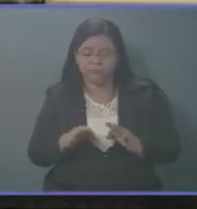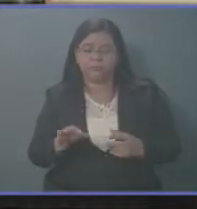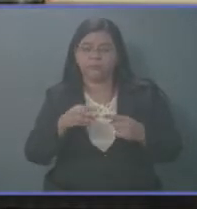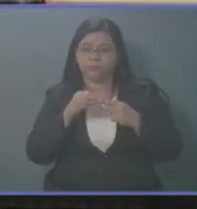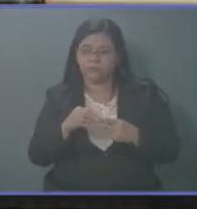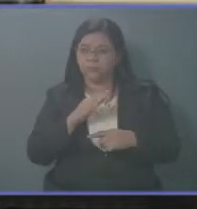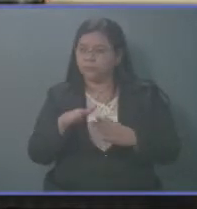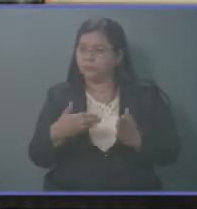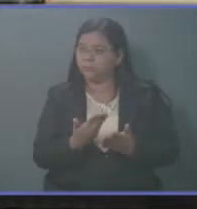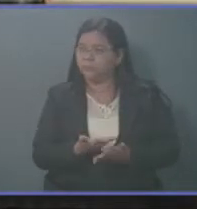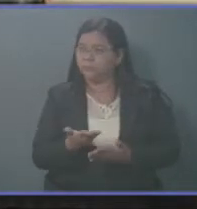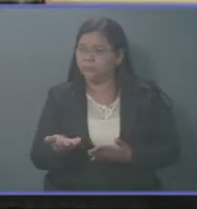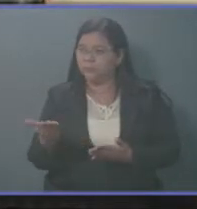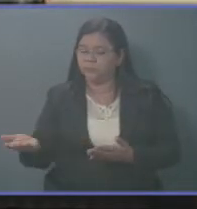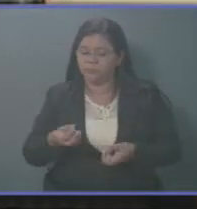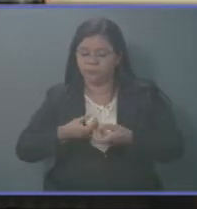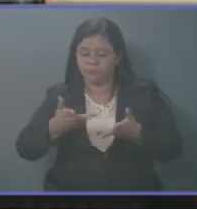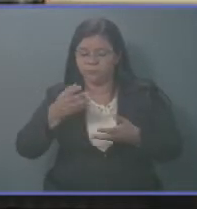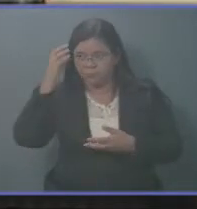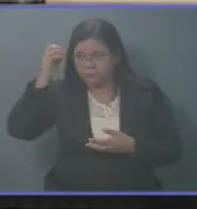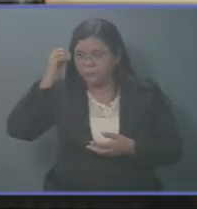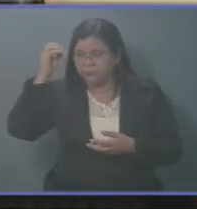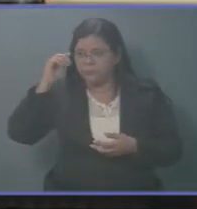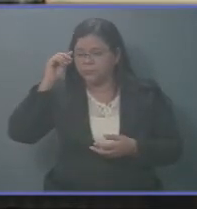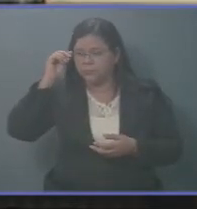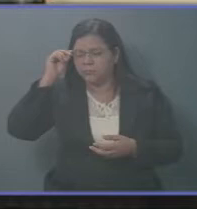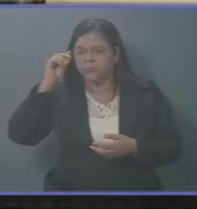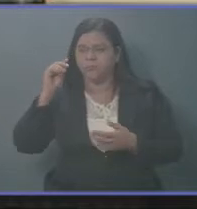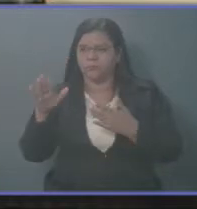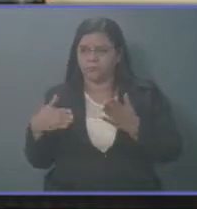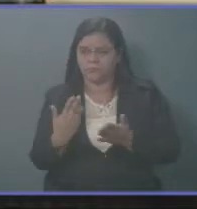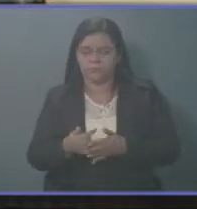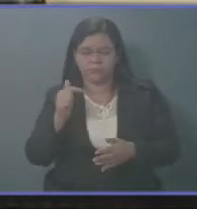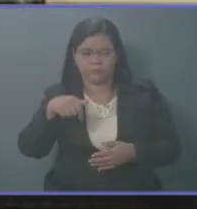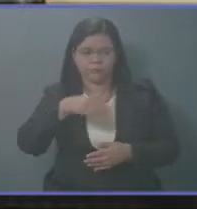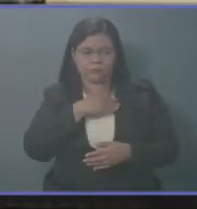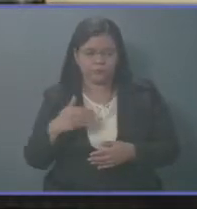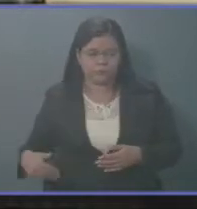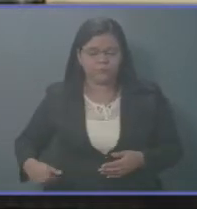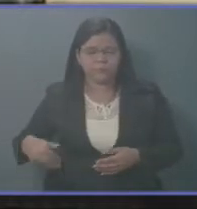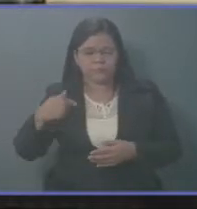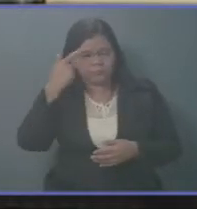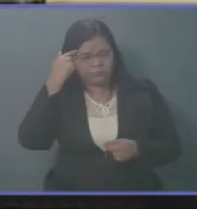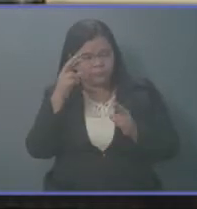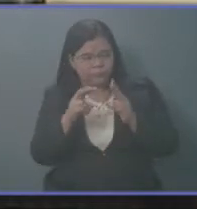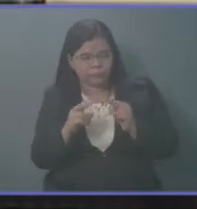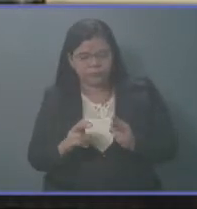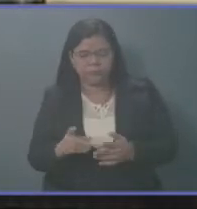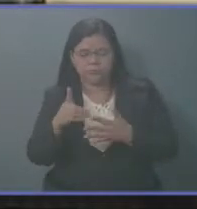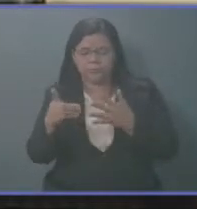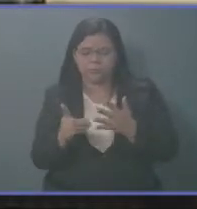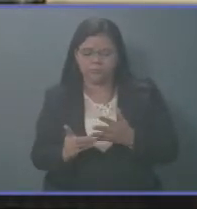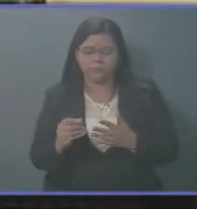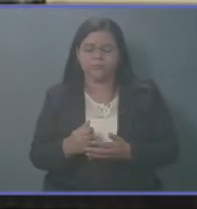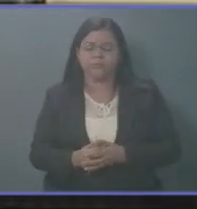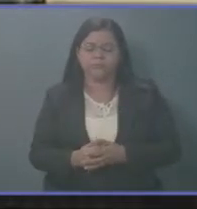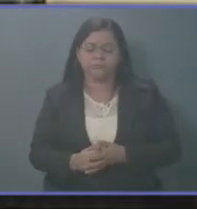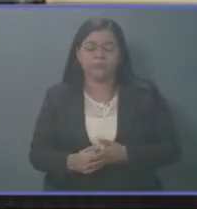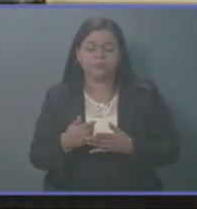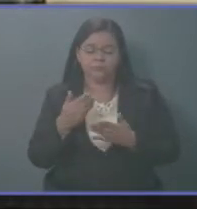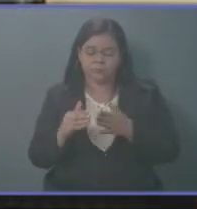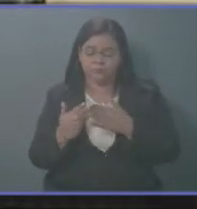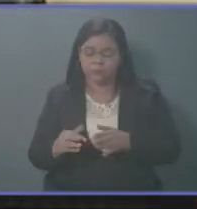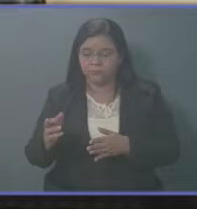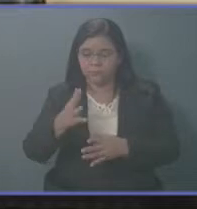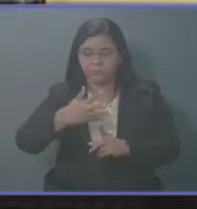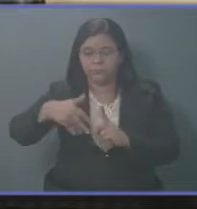los elementos que señalaron en las opiniones que al respecto fueron requeridas por esta Presidencia en el marco del análisis de los decretos de Marras, circunstancias